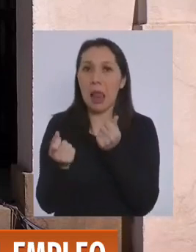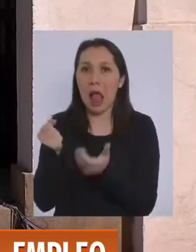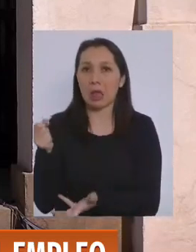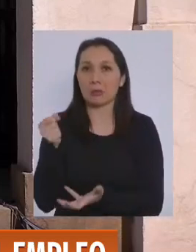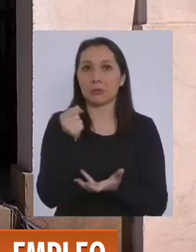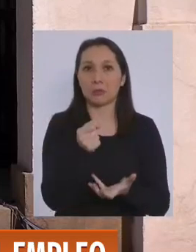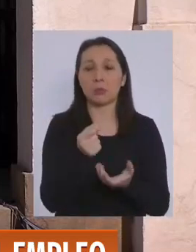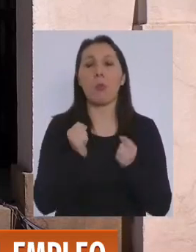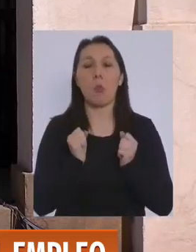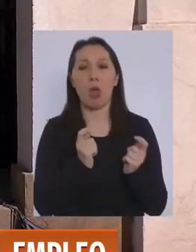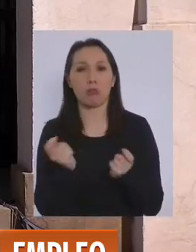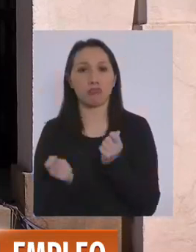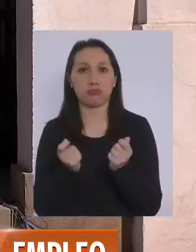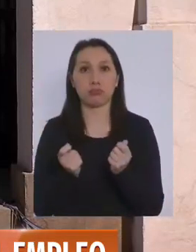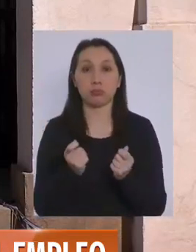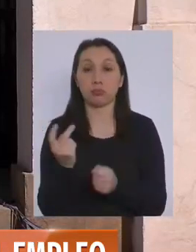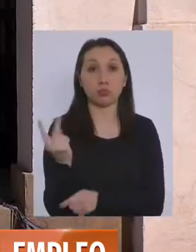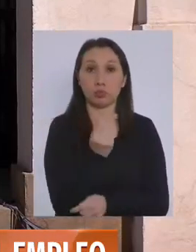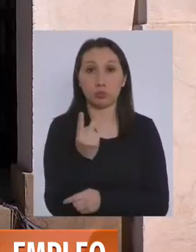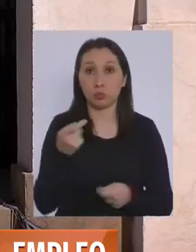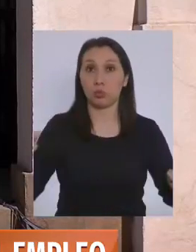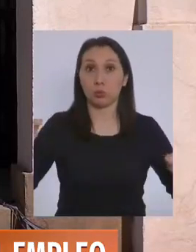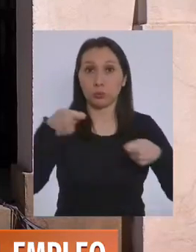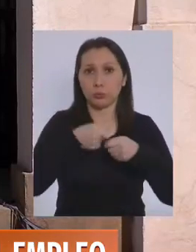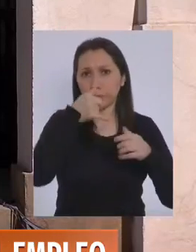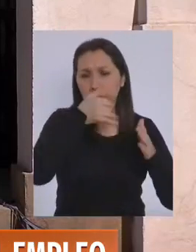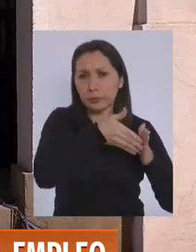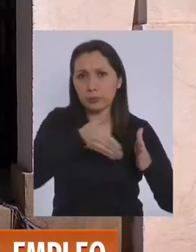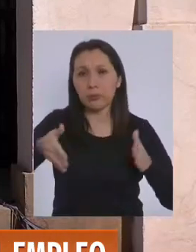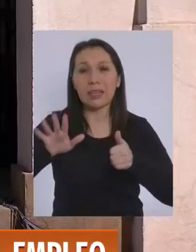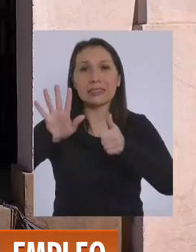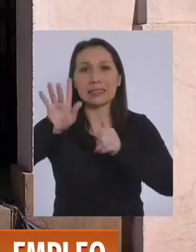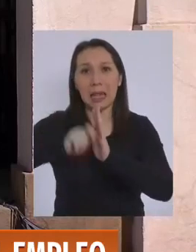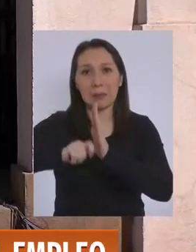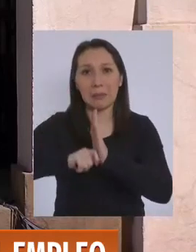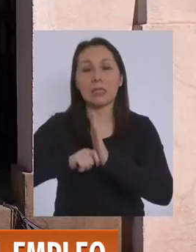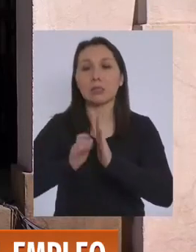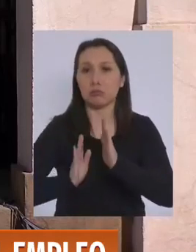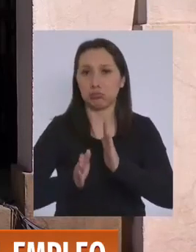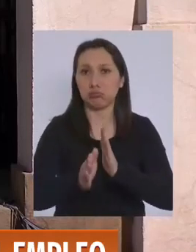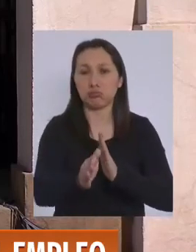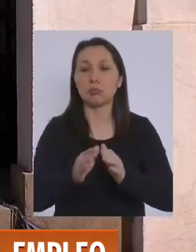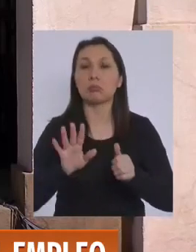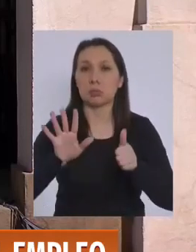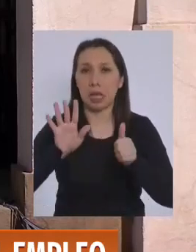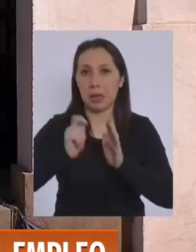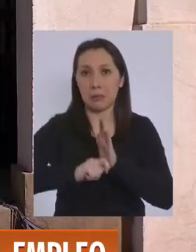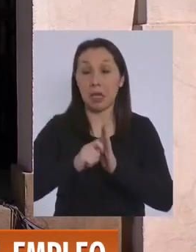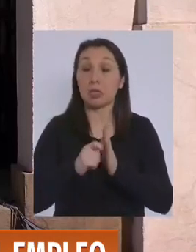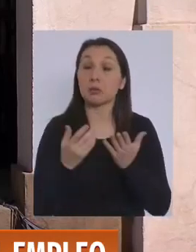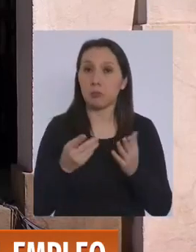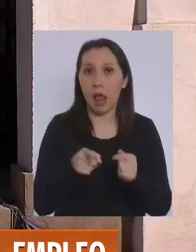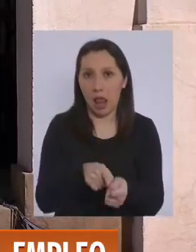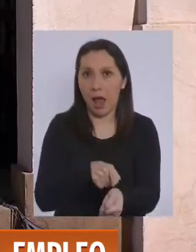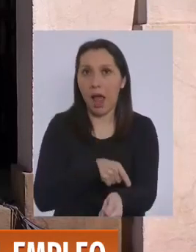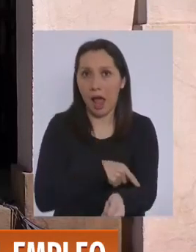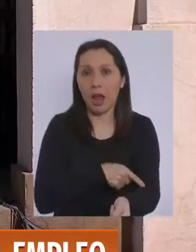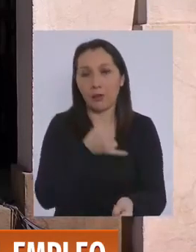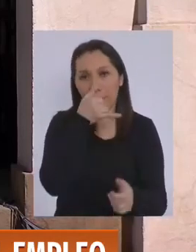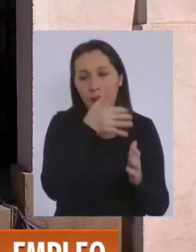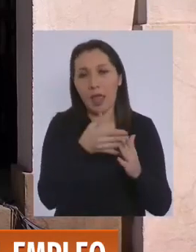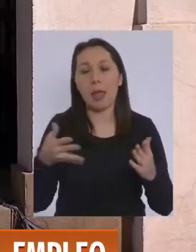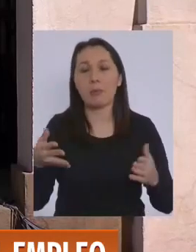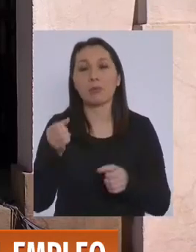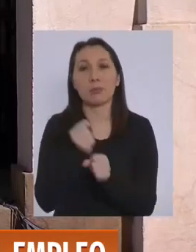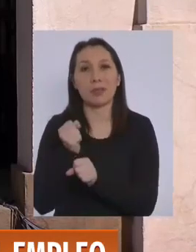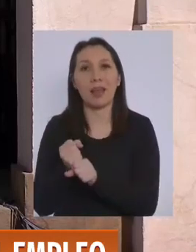liquidez, para hacer aquello. Ambos subsidios tienen una duración de 6 meses, es un tiempo relativamente largo. En